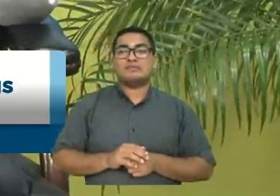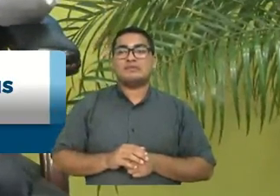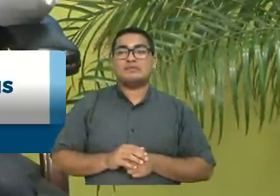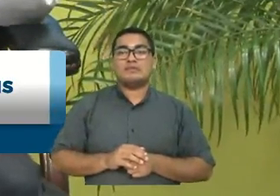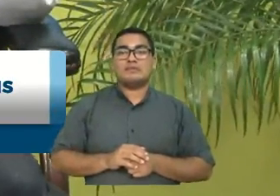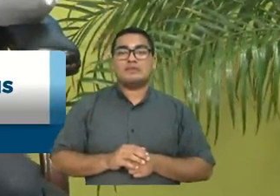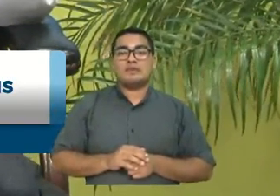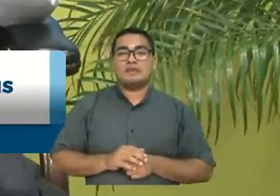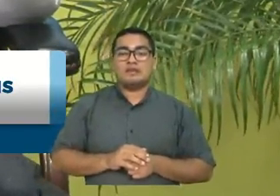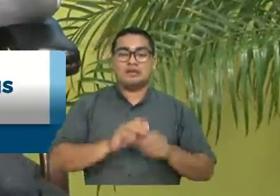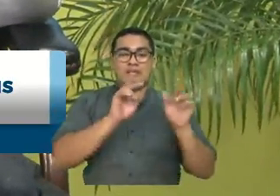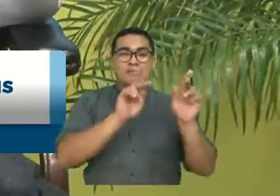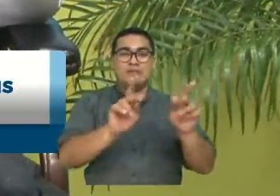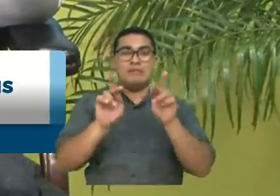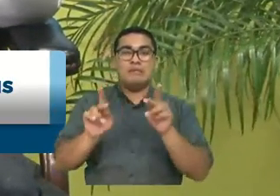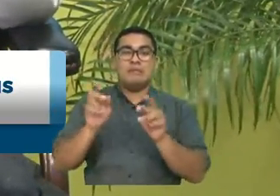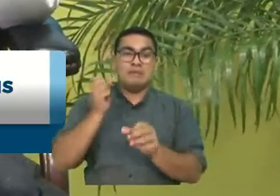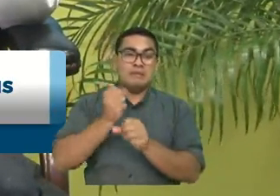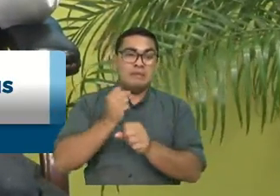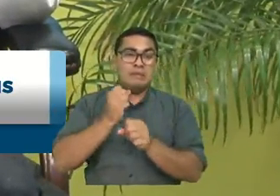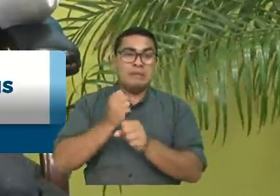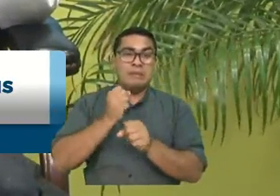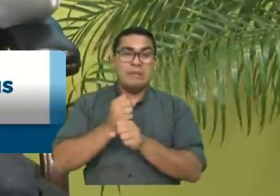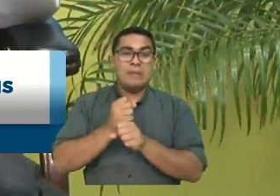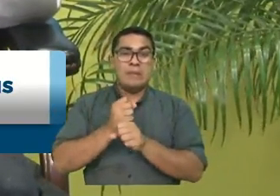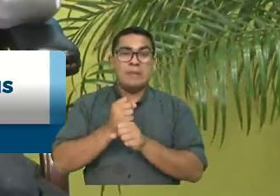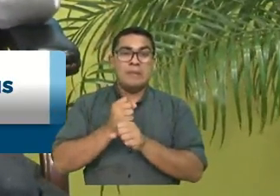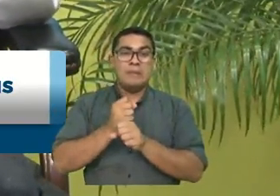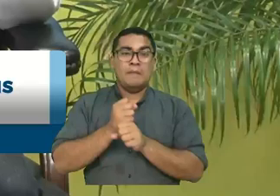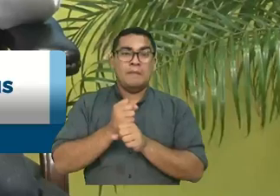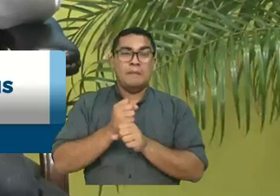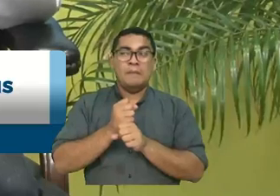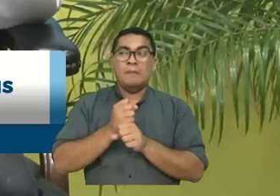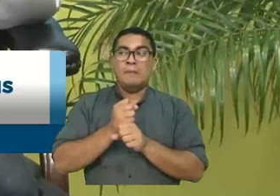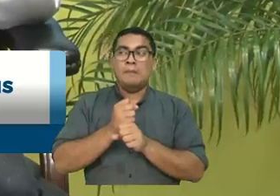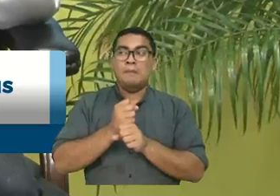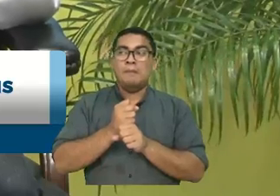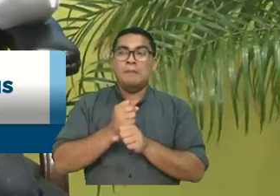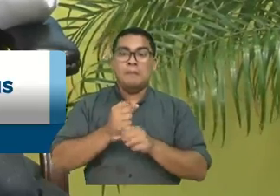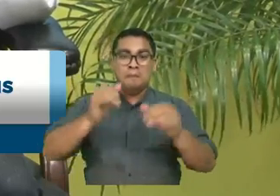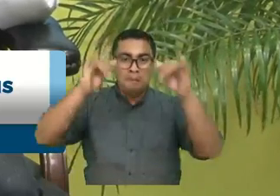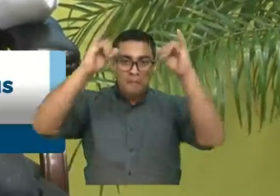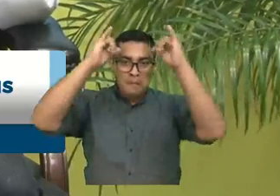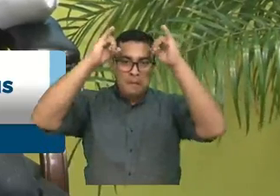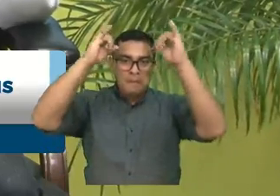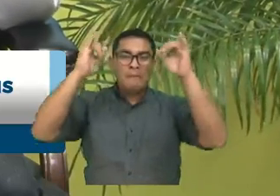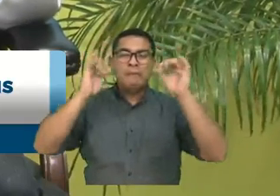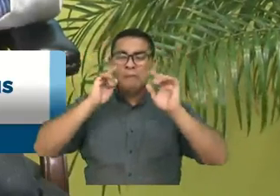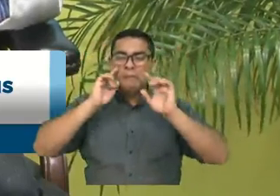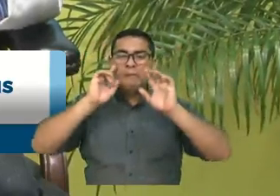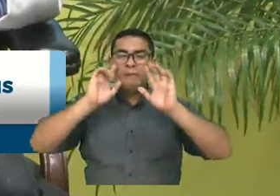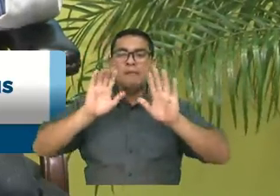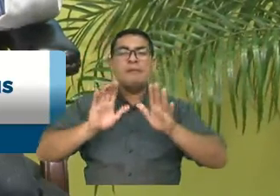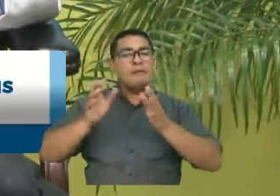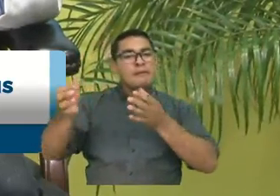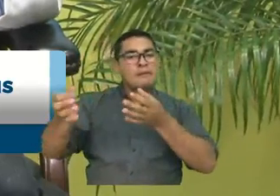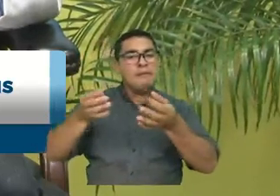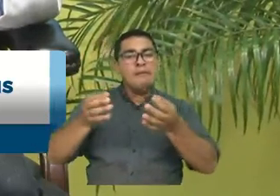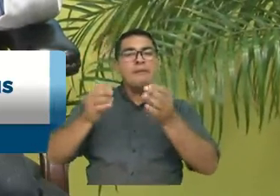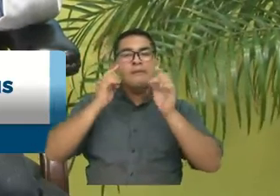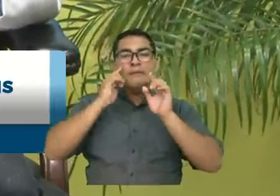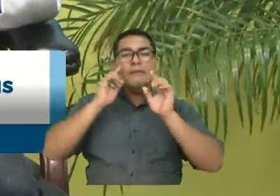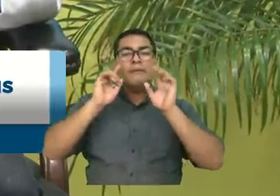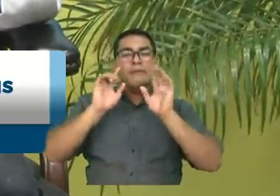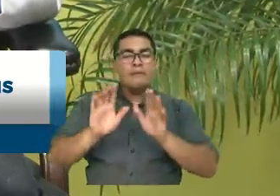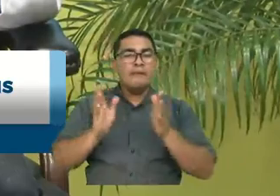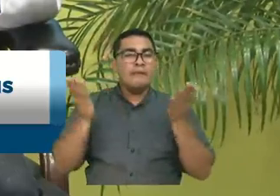las personas que trabajan en lo que es el trabajo agrícola, la crianza de animalitos, ya se les instruye, ¿no?